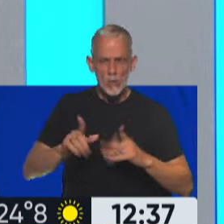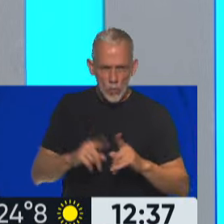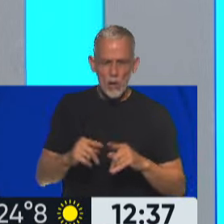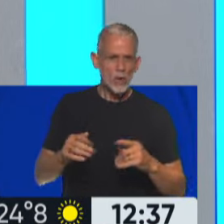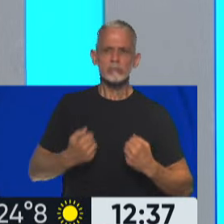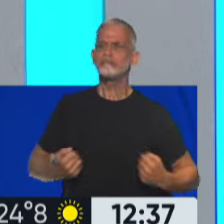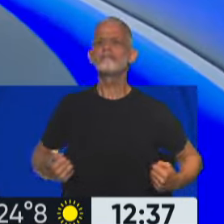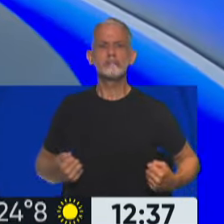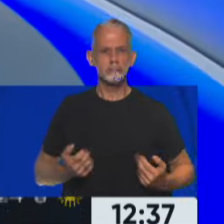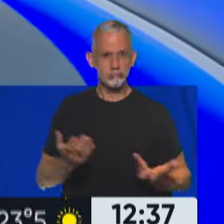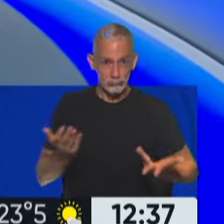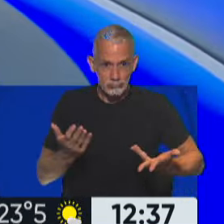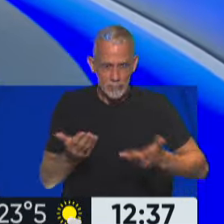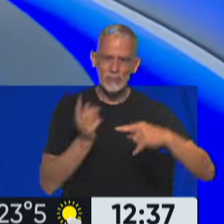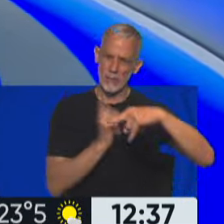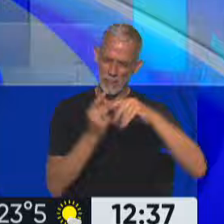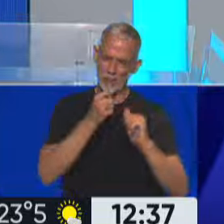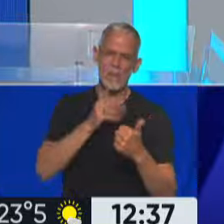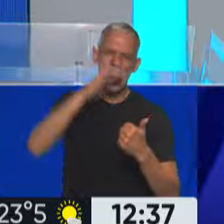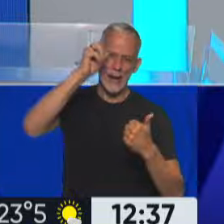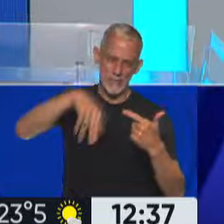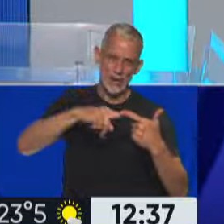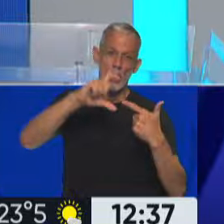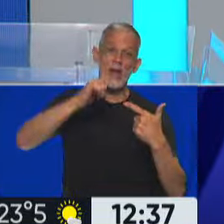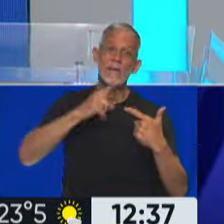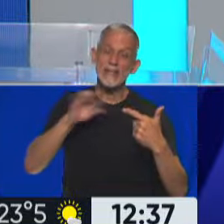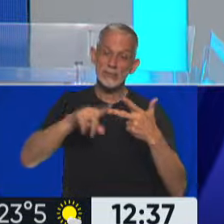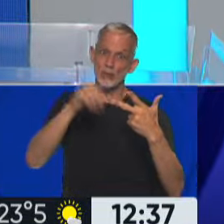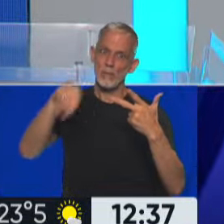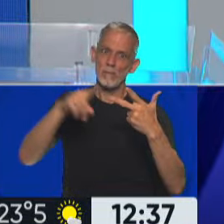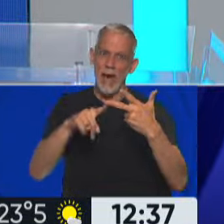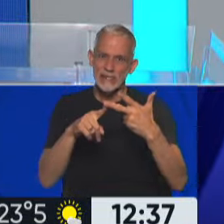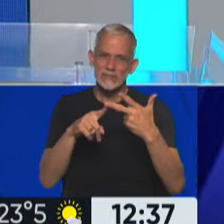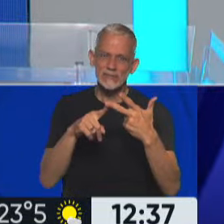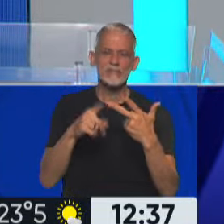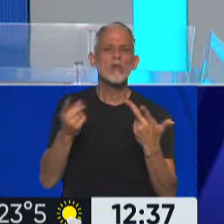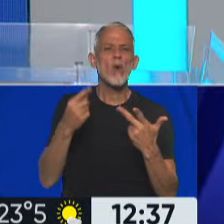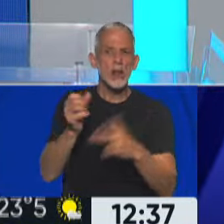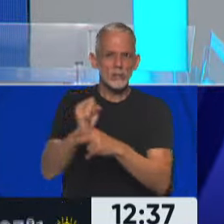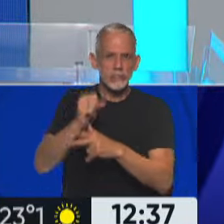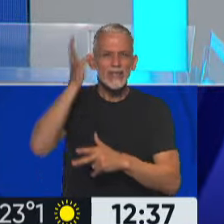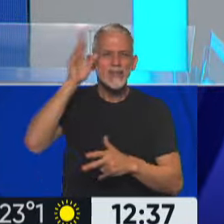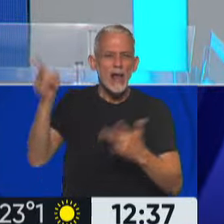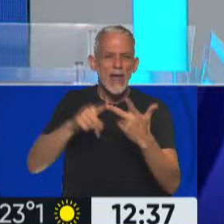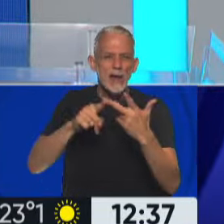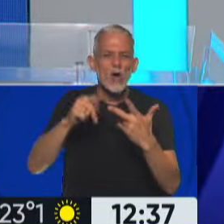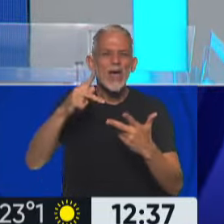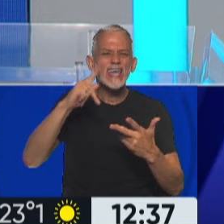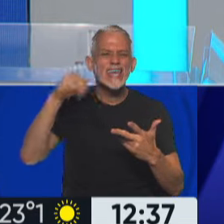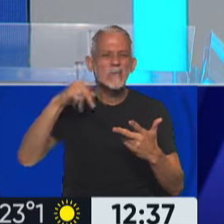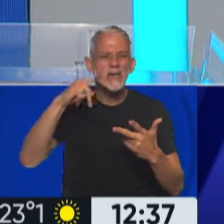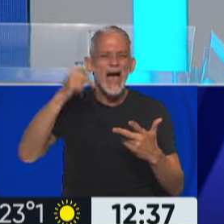pidiendo pista porque sumamos a berman a colapinto y tenemos que tener en cuenta al talento italiano que es kimy